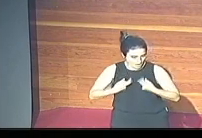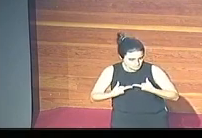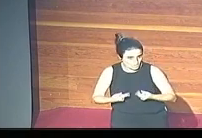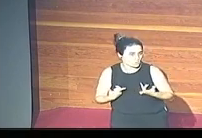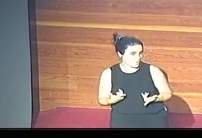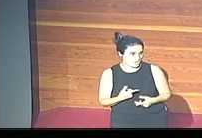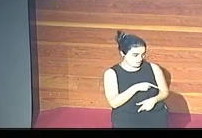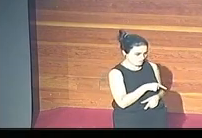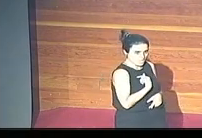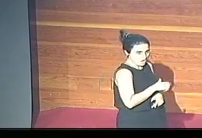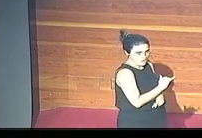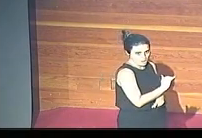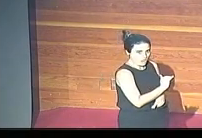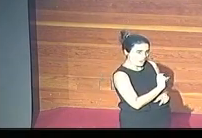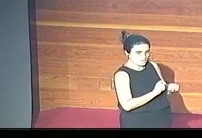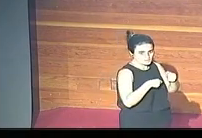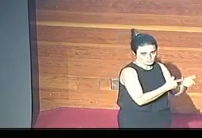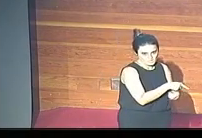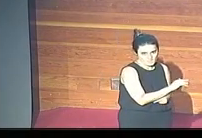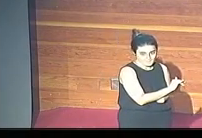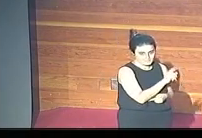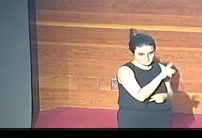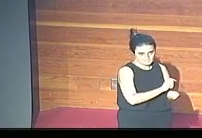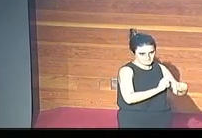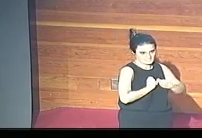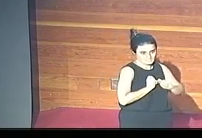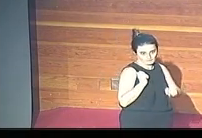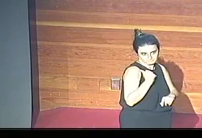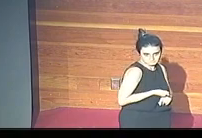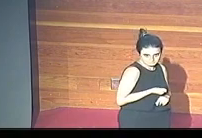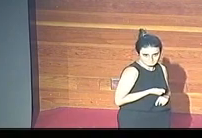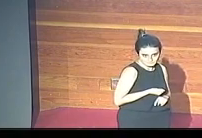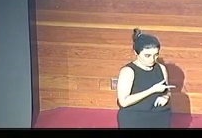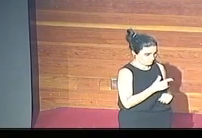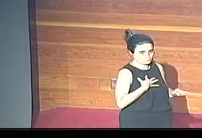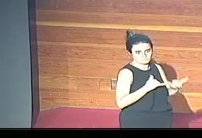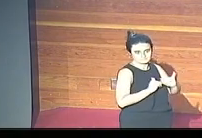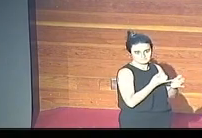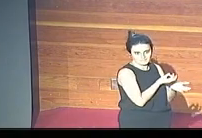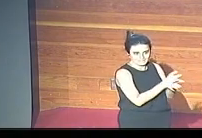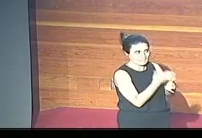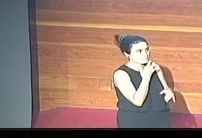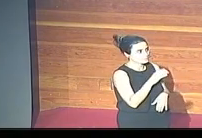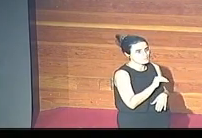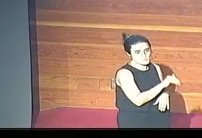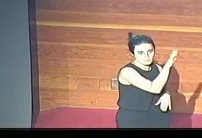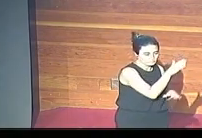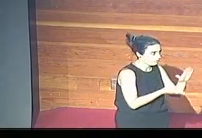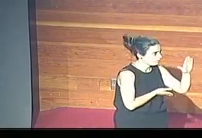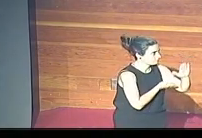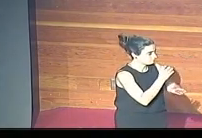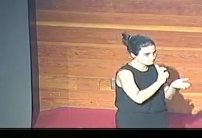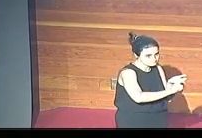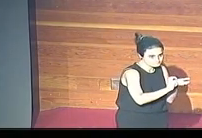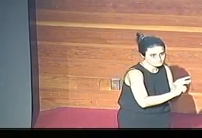lo que afortunadamente podemos disfrutar de forma gratuita como es salir al monte salir a dar un paseo por